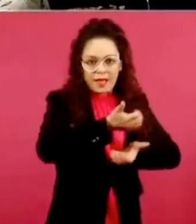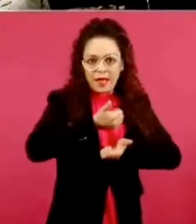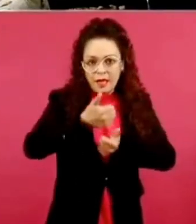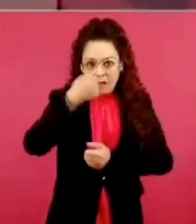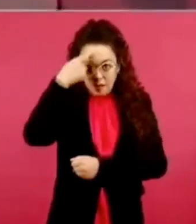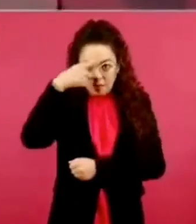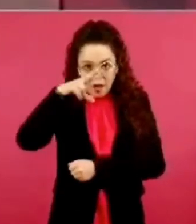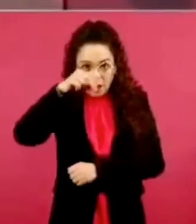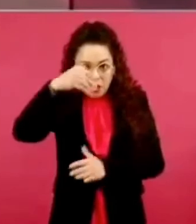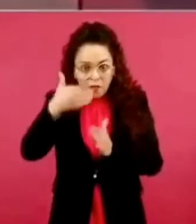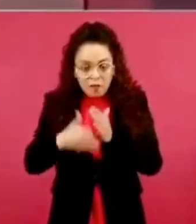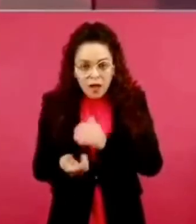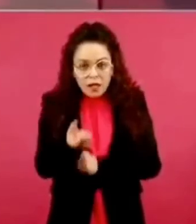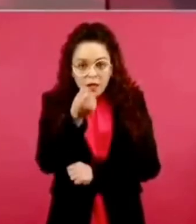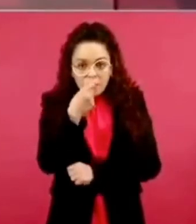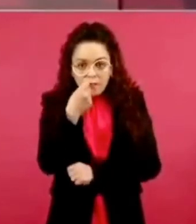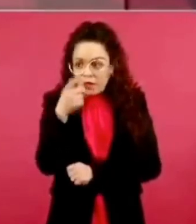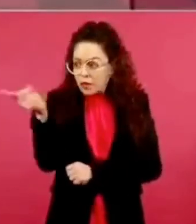muchísimo.